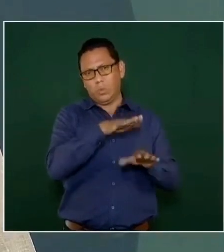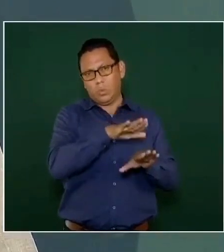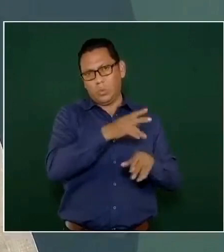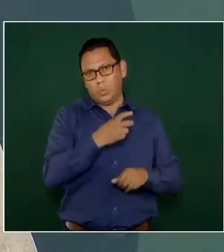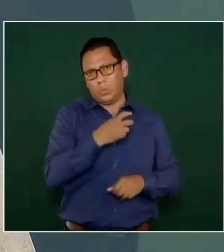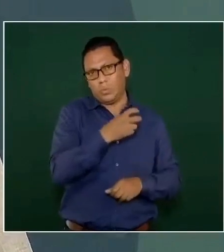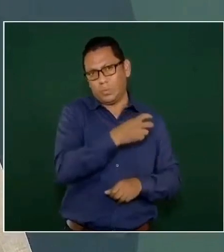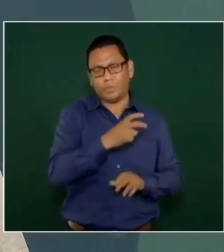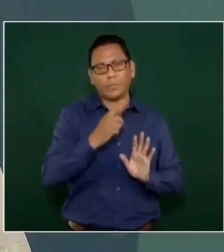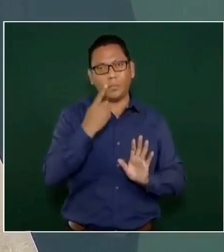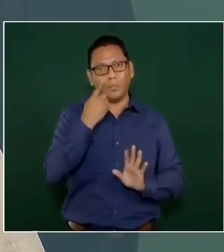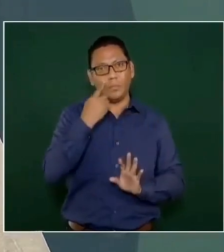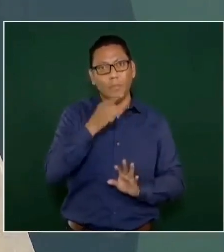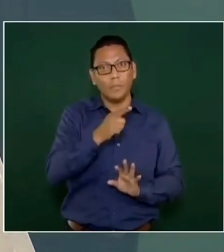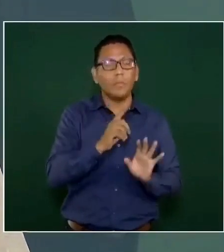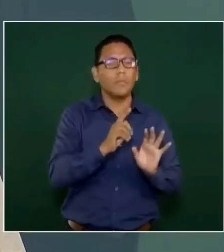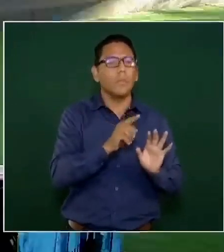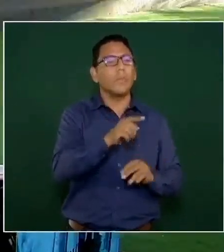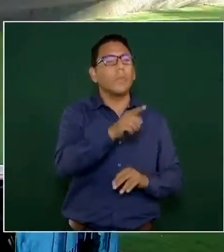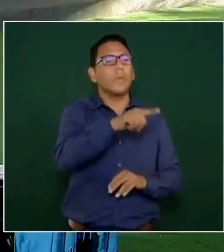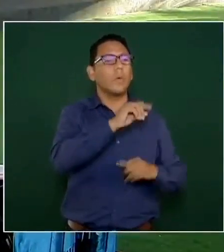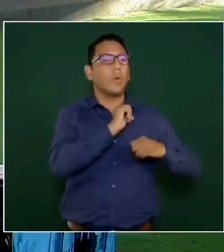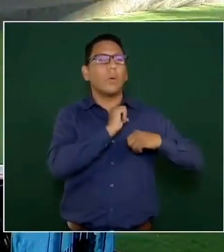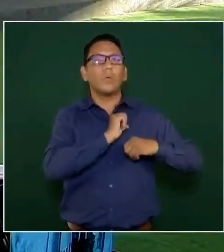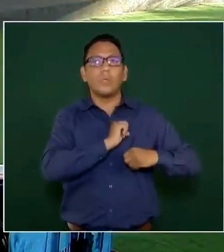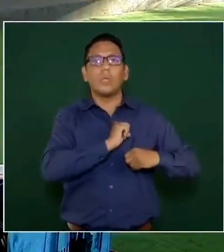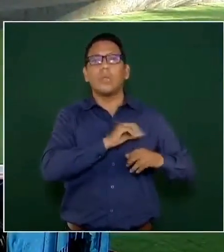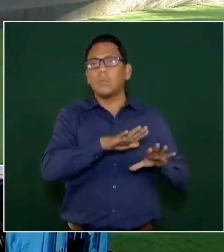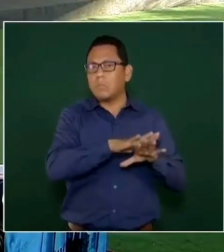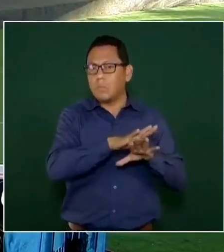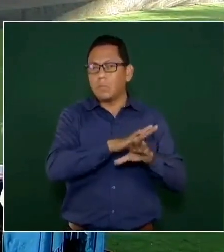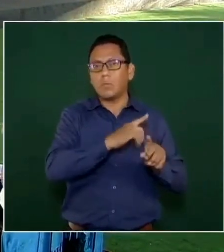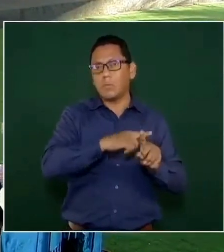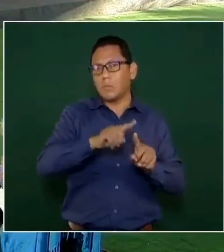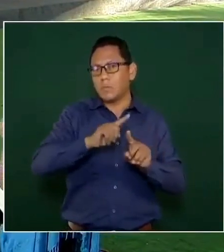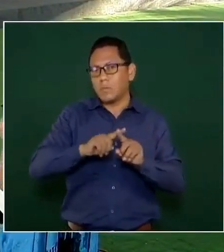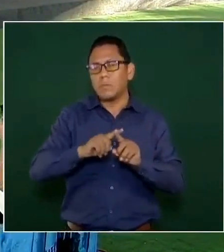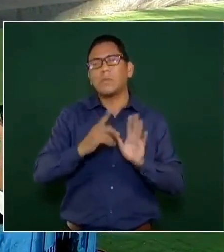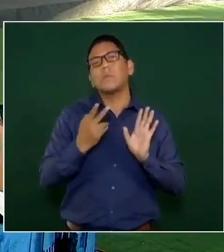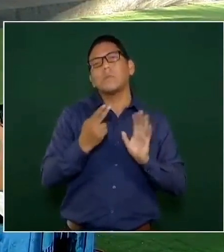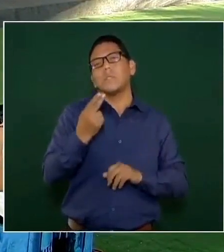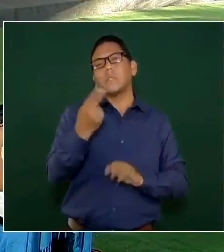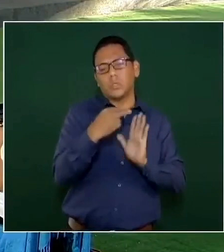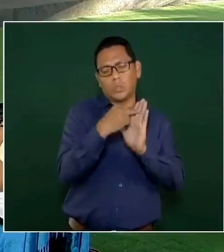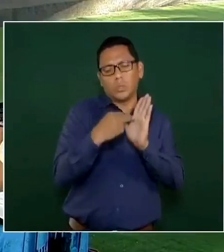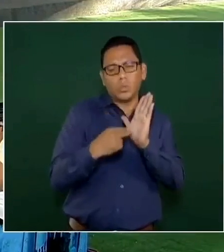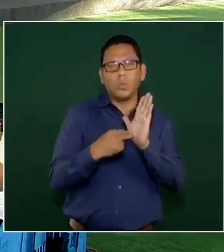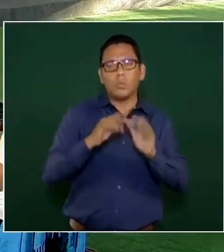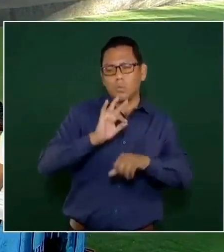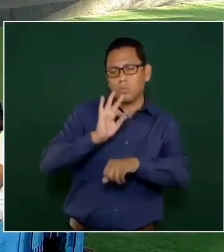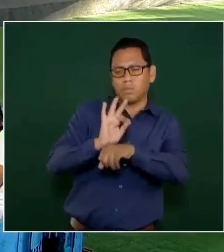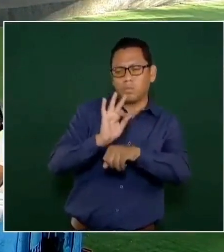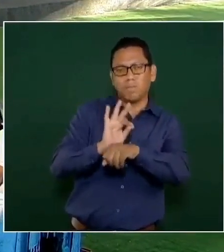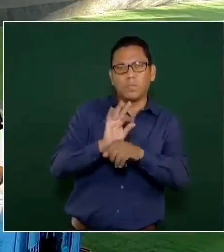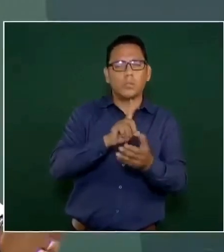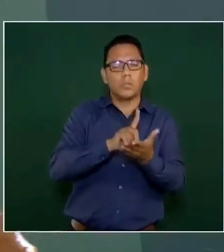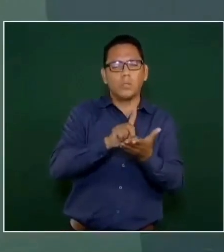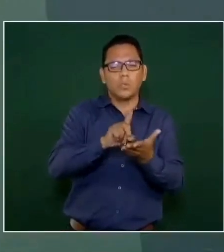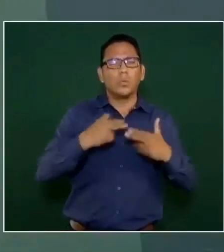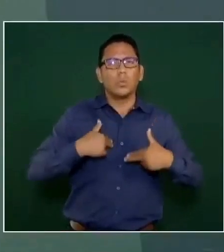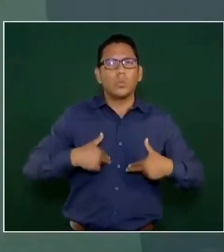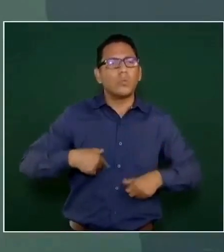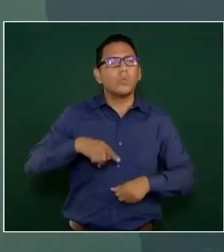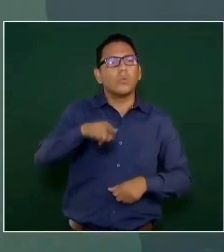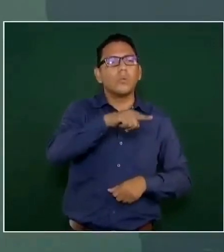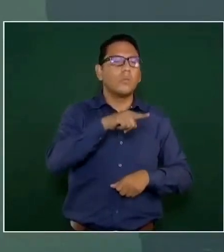que la actuación de todas las autoridades sea ajustada a estas normas y estos estándares de derechos humanos. Ahora